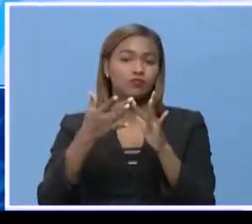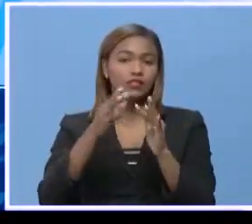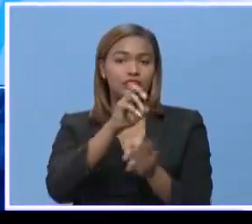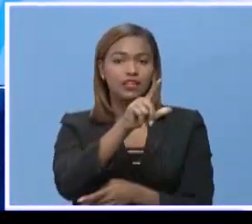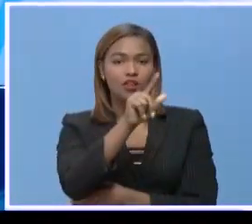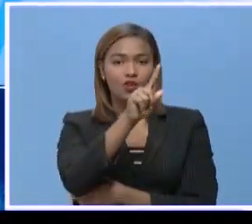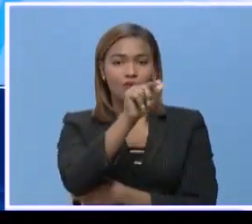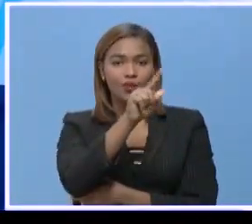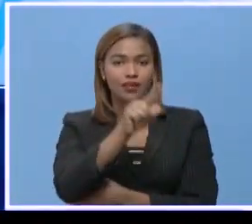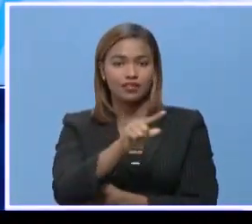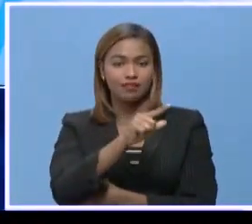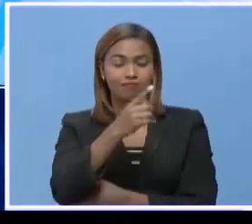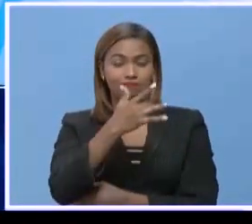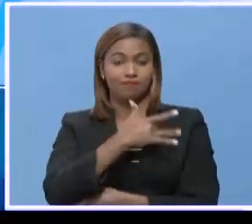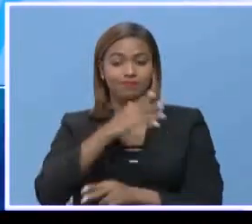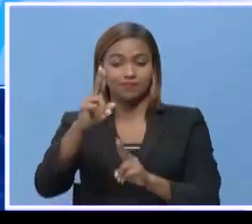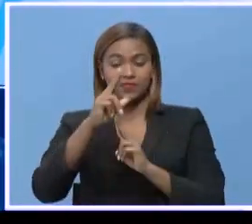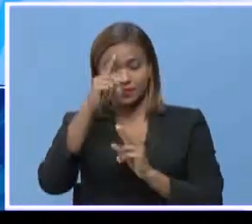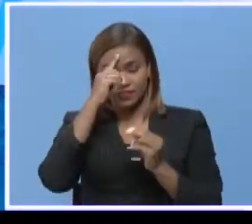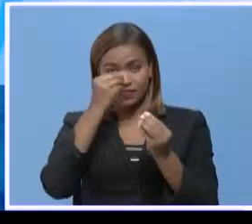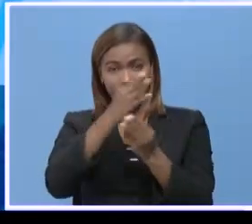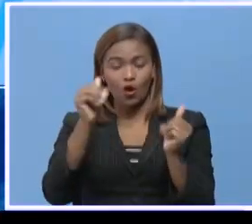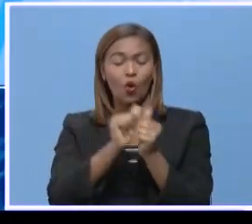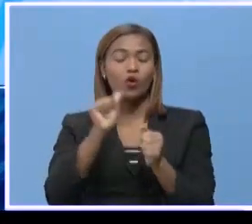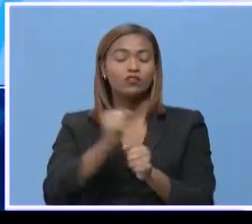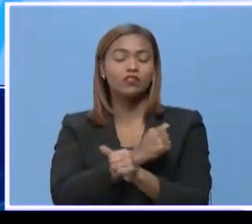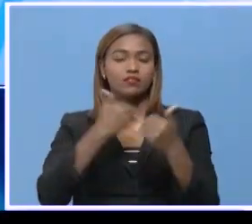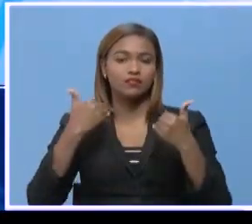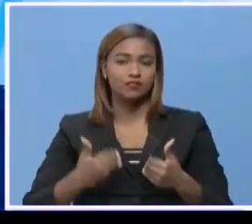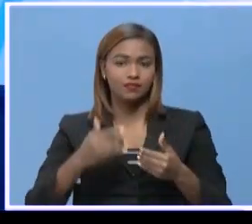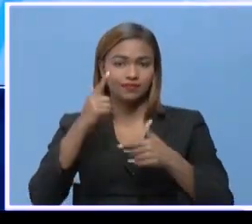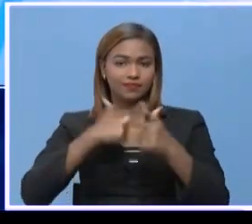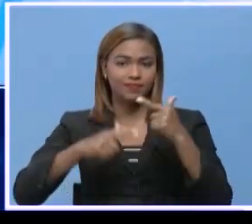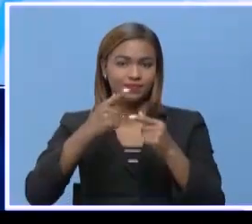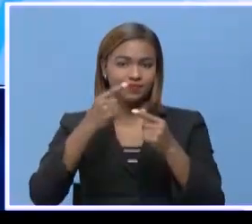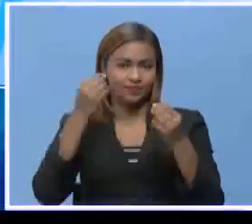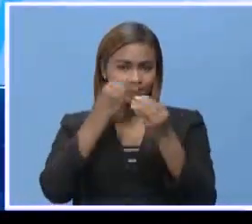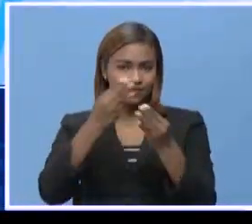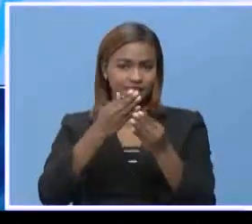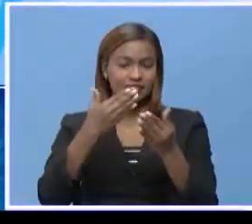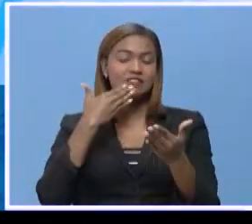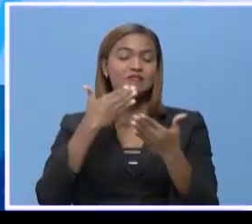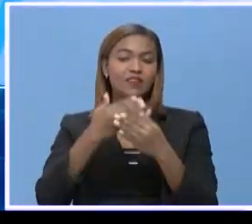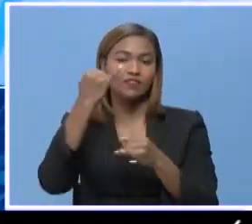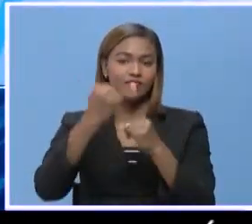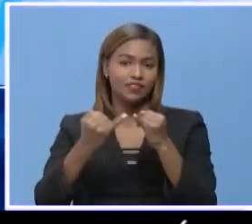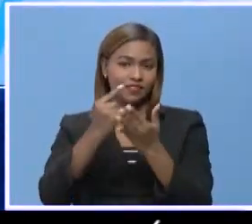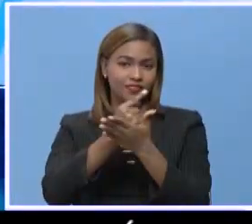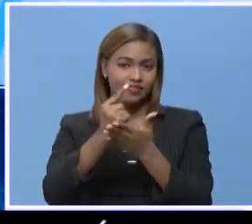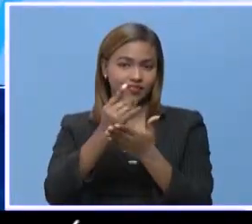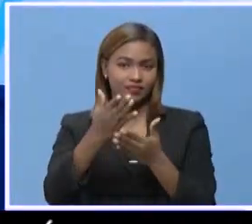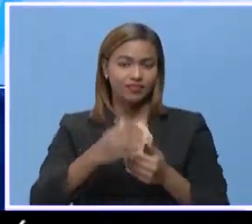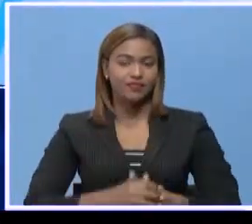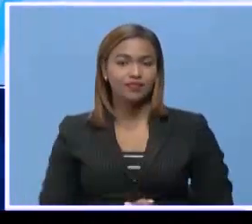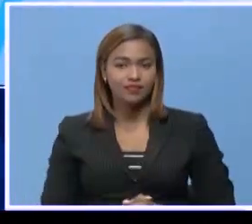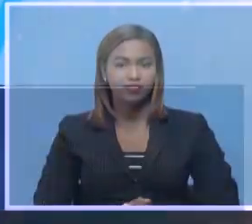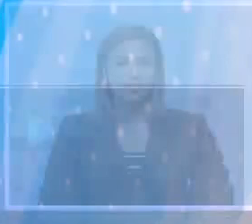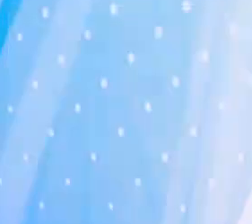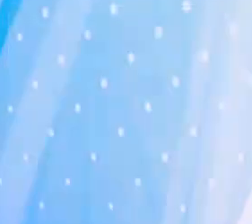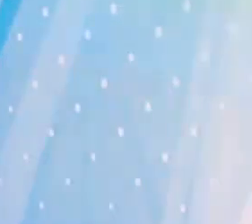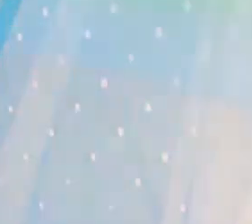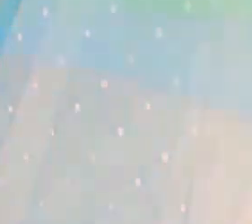Esther López, para mí un placer informarles junto a Zuleima García en Lenguas de Señas. Que tengan un feliz resto del sábado.